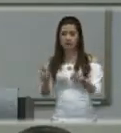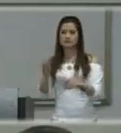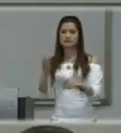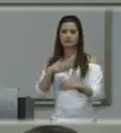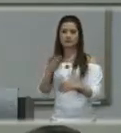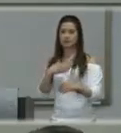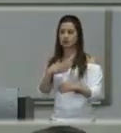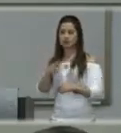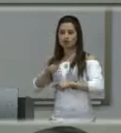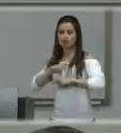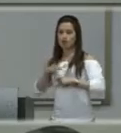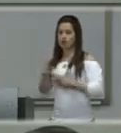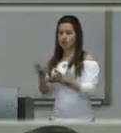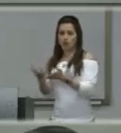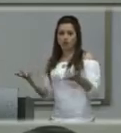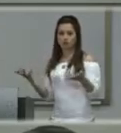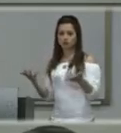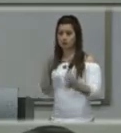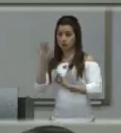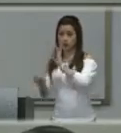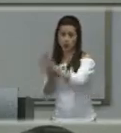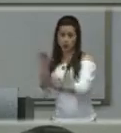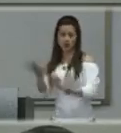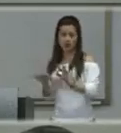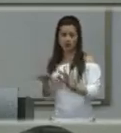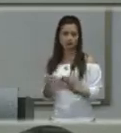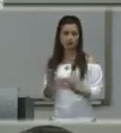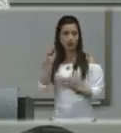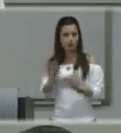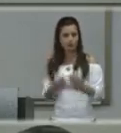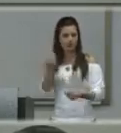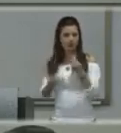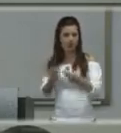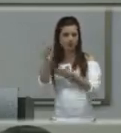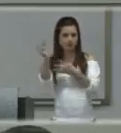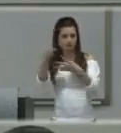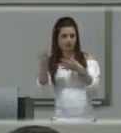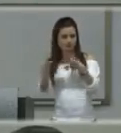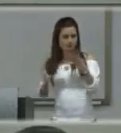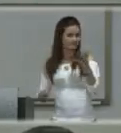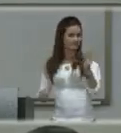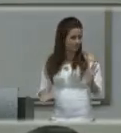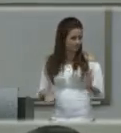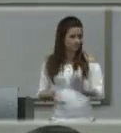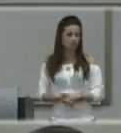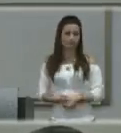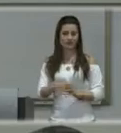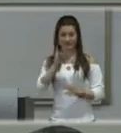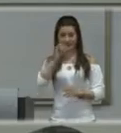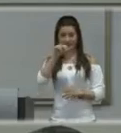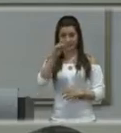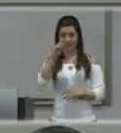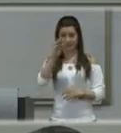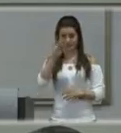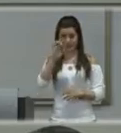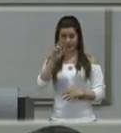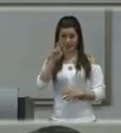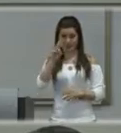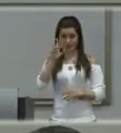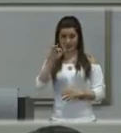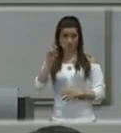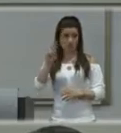Hay diferentes esquemas para proteger el patrimonio. Hay personas que tienen otras razones para iniciar la interdicción. La interdicción se nos ha vendido como una camisa de